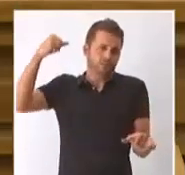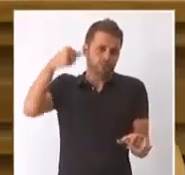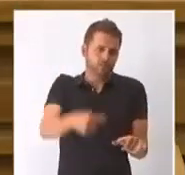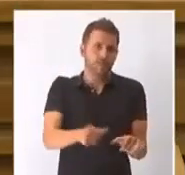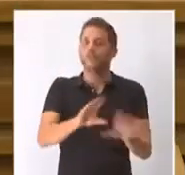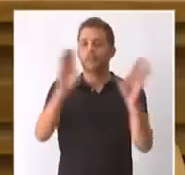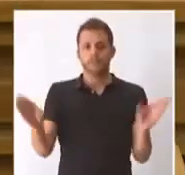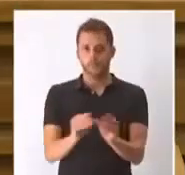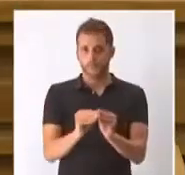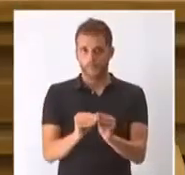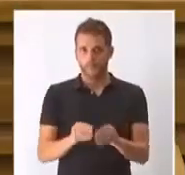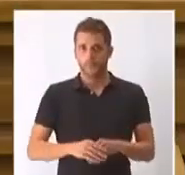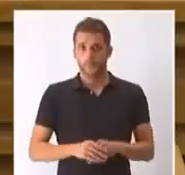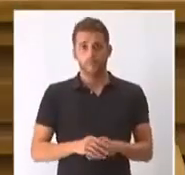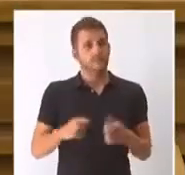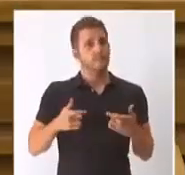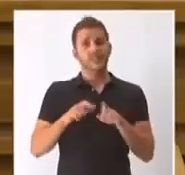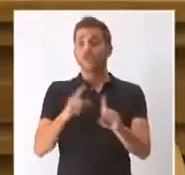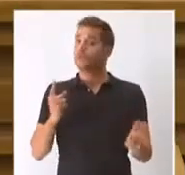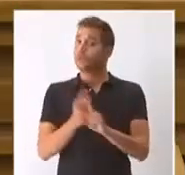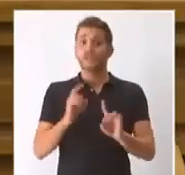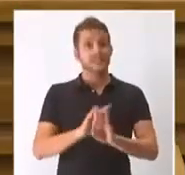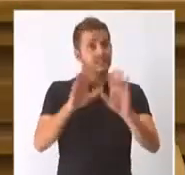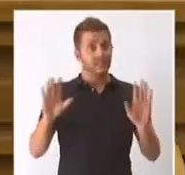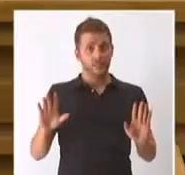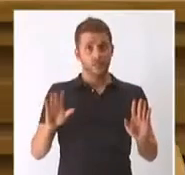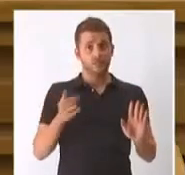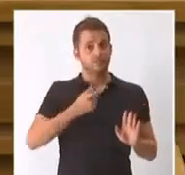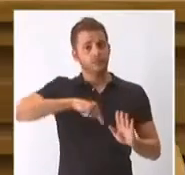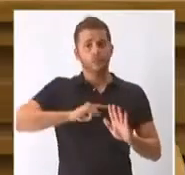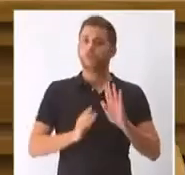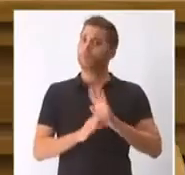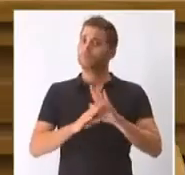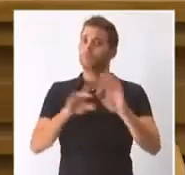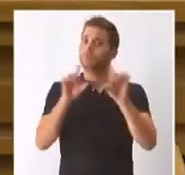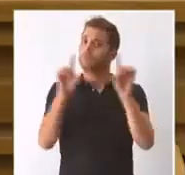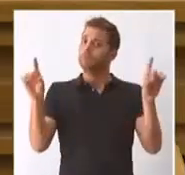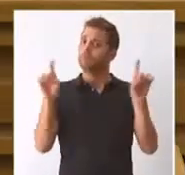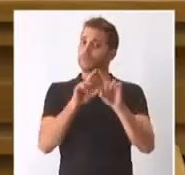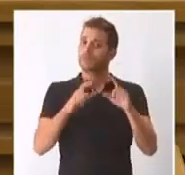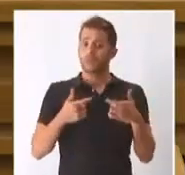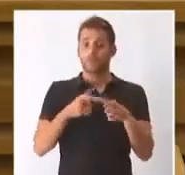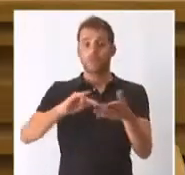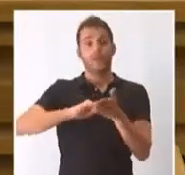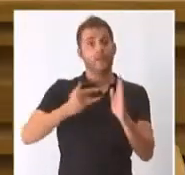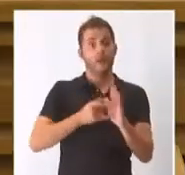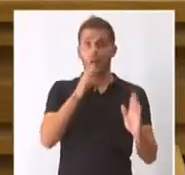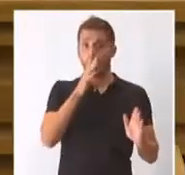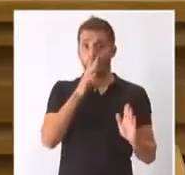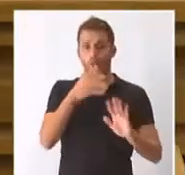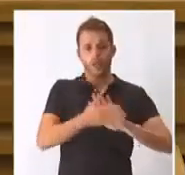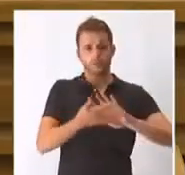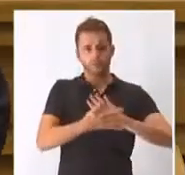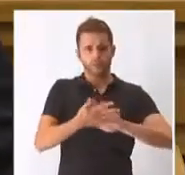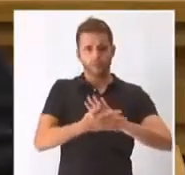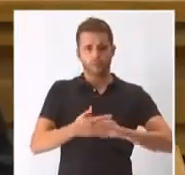definitiva la posición es muy clara la vamos a mantener con las entidades del sector en los planes hidrológicos que están en discusión